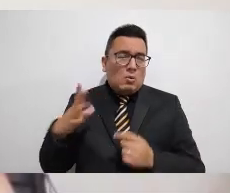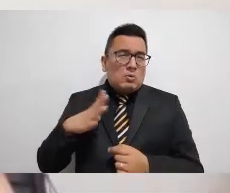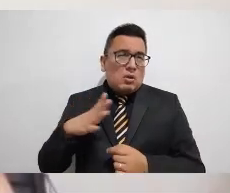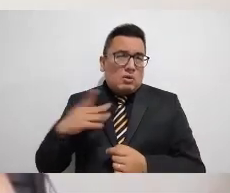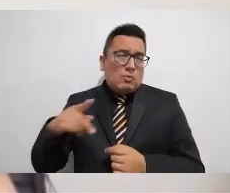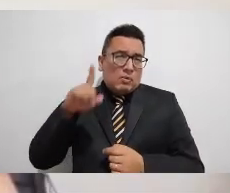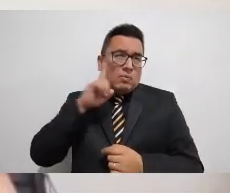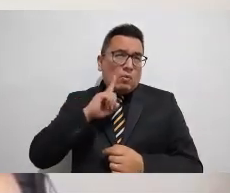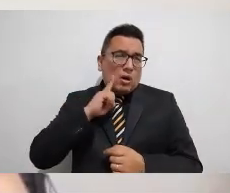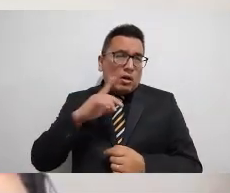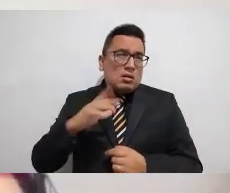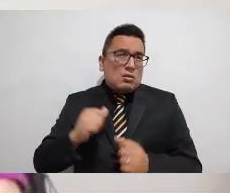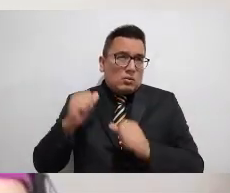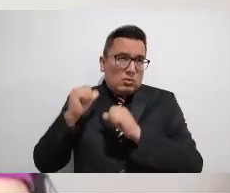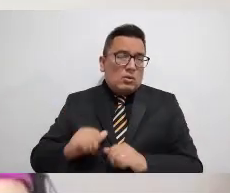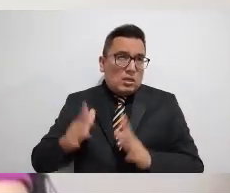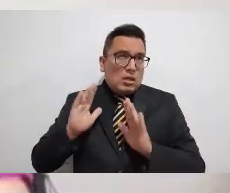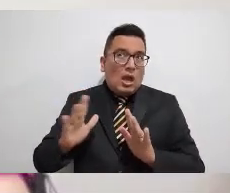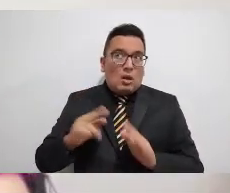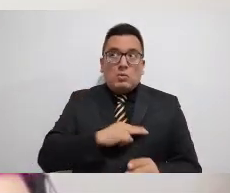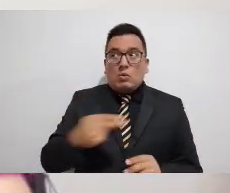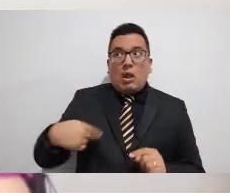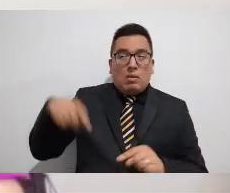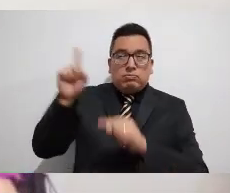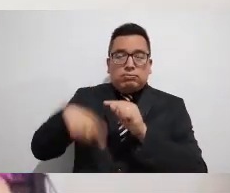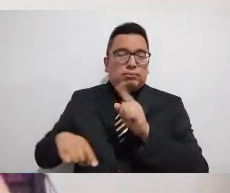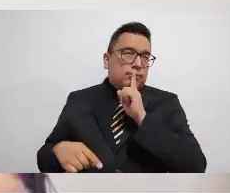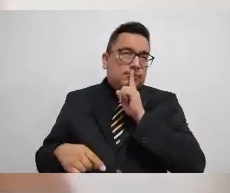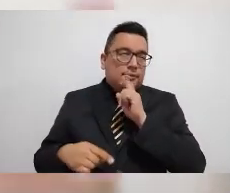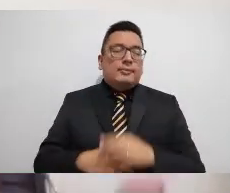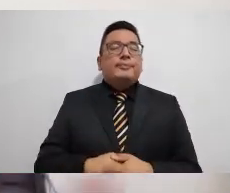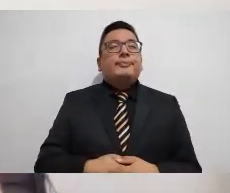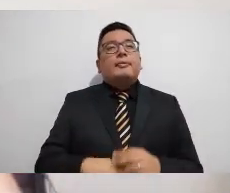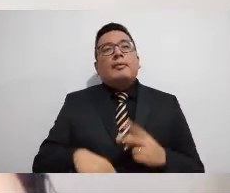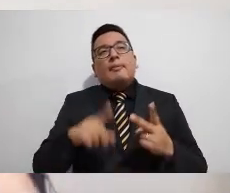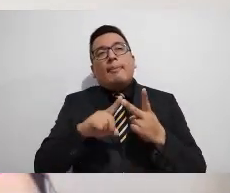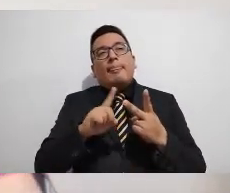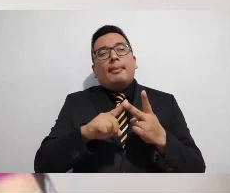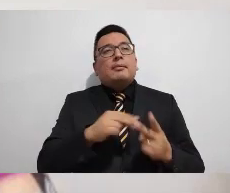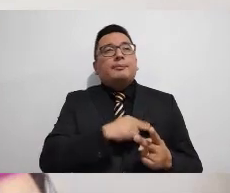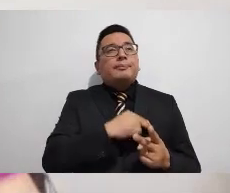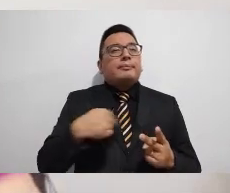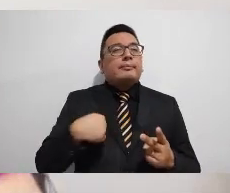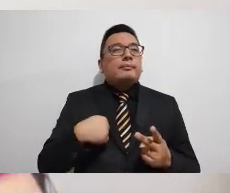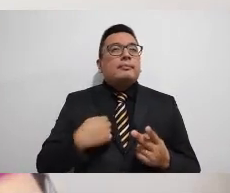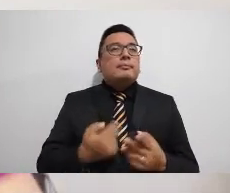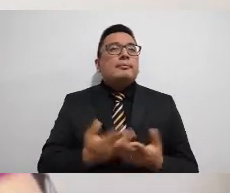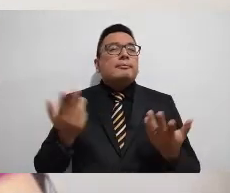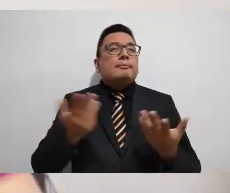del cabildo no disminuyeran el número de mujeres, ¿no? Entonces, la segunda fue, creamos los